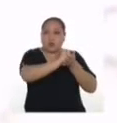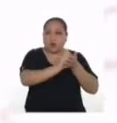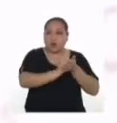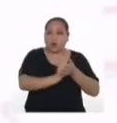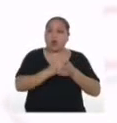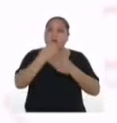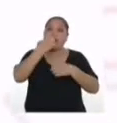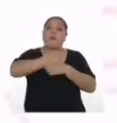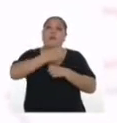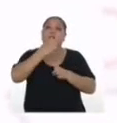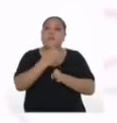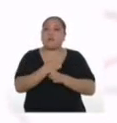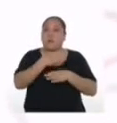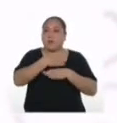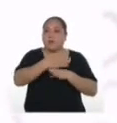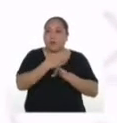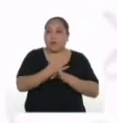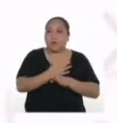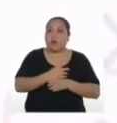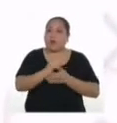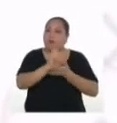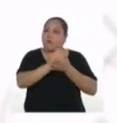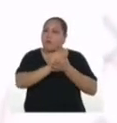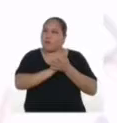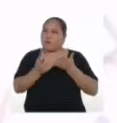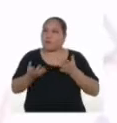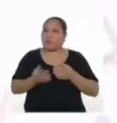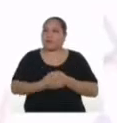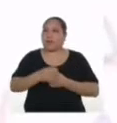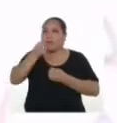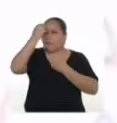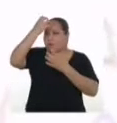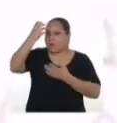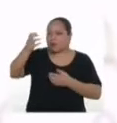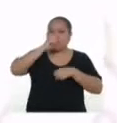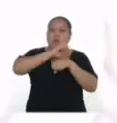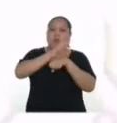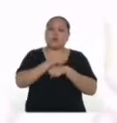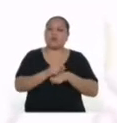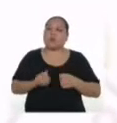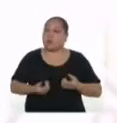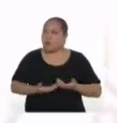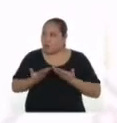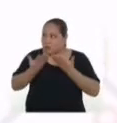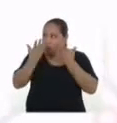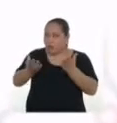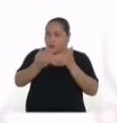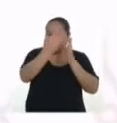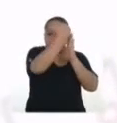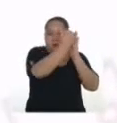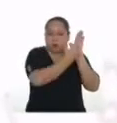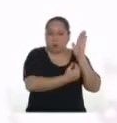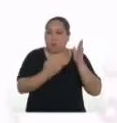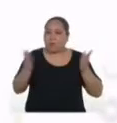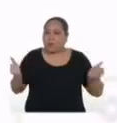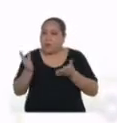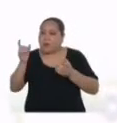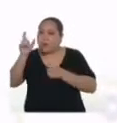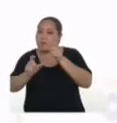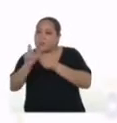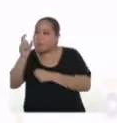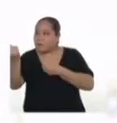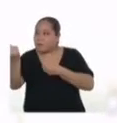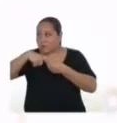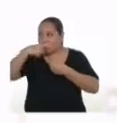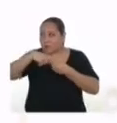texto. La información, recomendaciones e ideas que presento en mi díptico motivan la participación de la